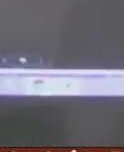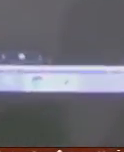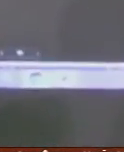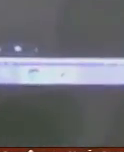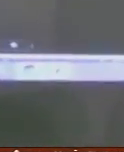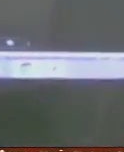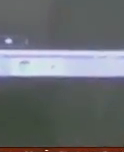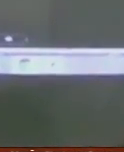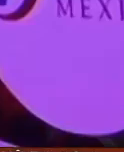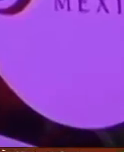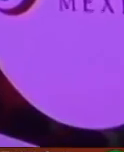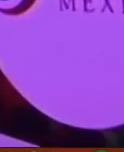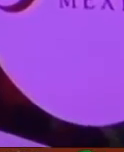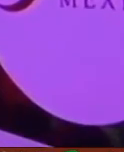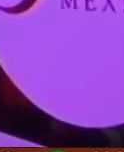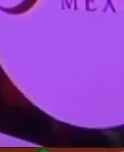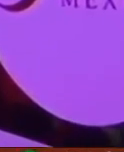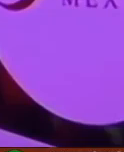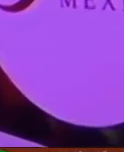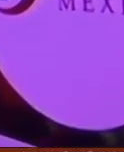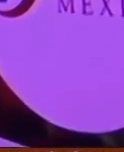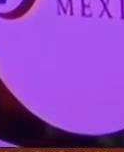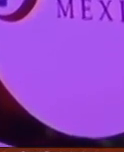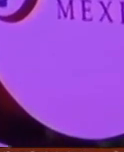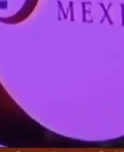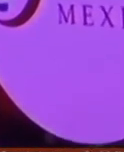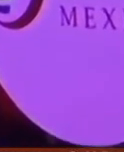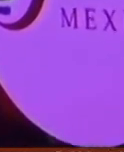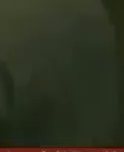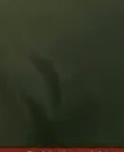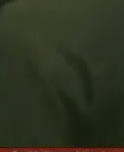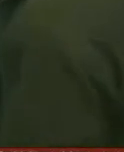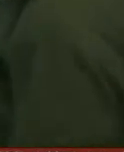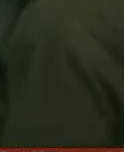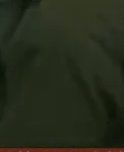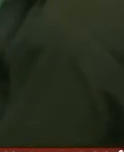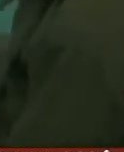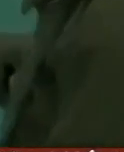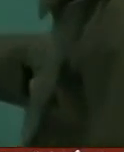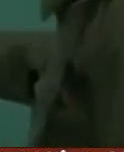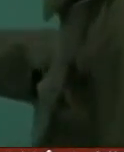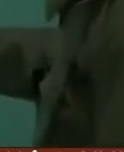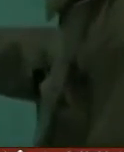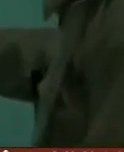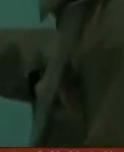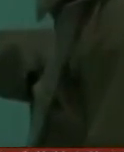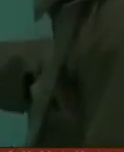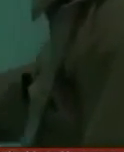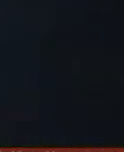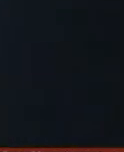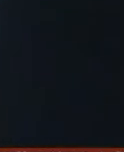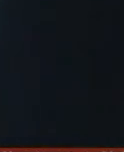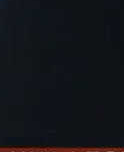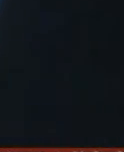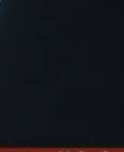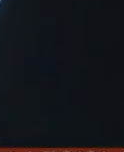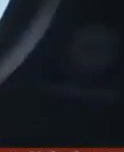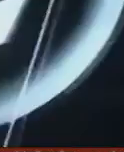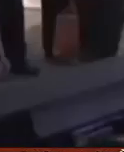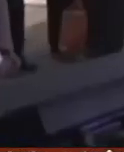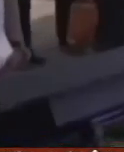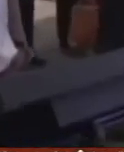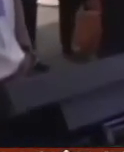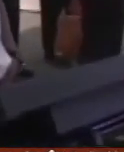reforma educativa plantea muy claramente que tenemos que mejorar en la calidad de la educación. Y esto no se puede lograr si no